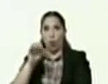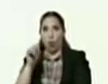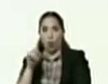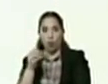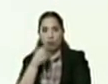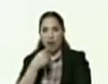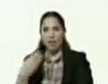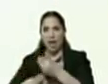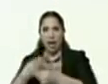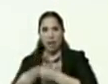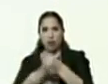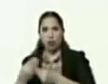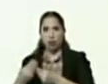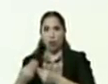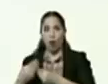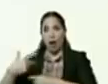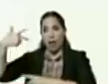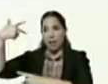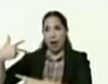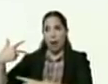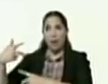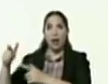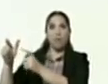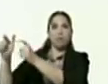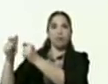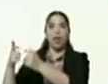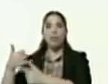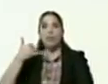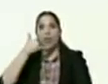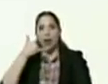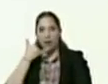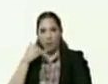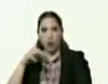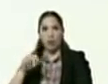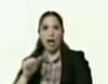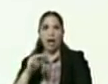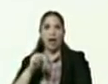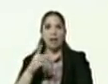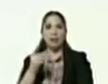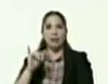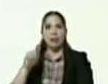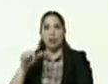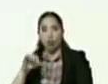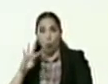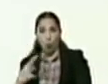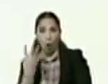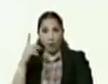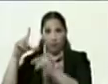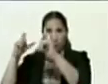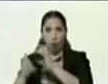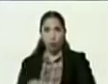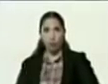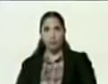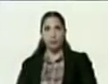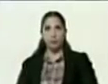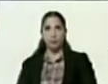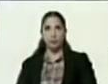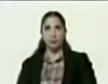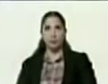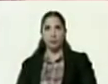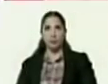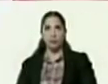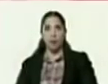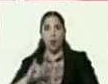desde la cámara, desde el teléfono de Iván Pozo, alias Nandito. Y aparecía una cuarta foto, que es la foto de